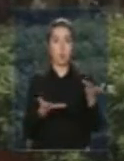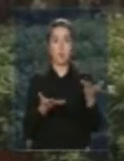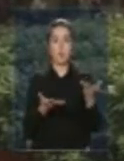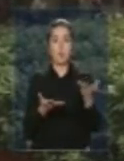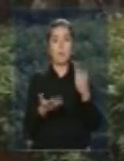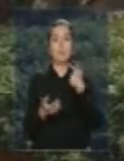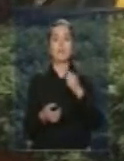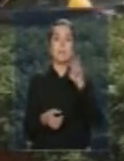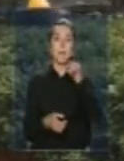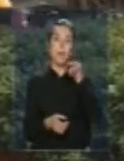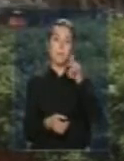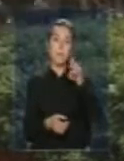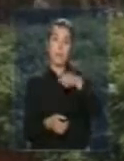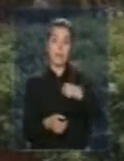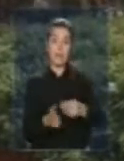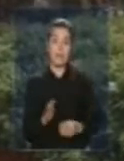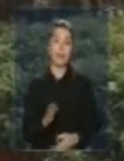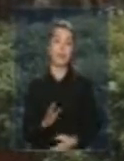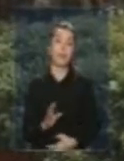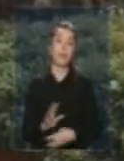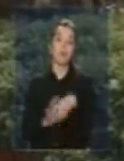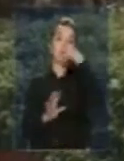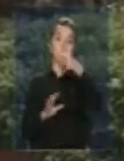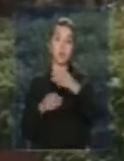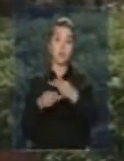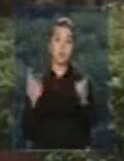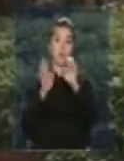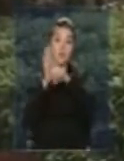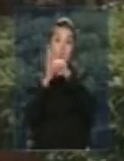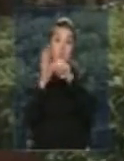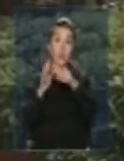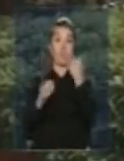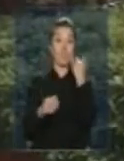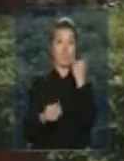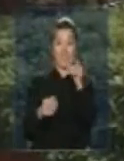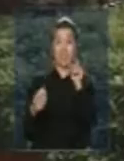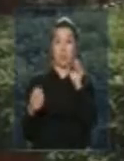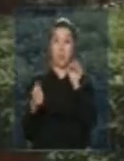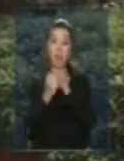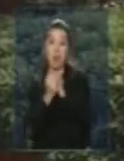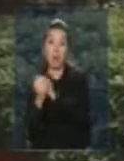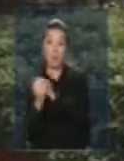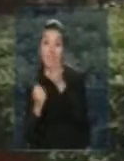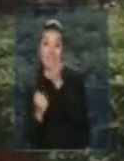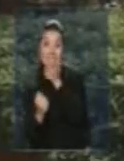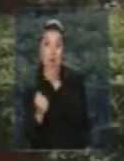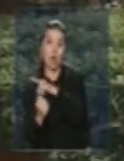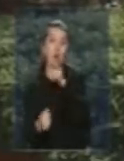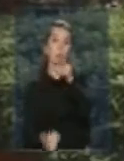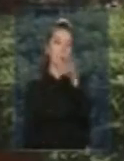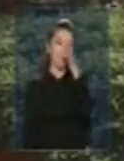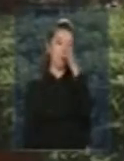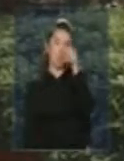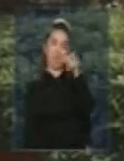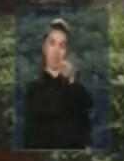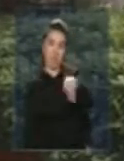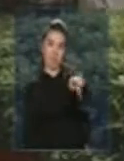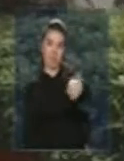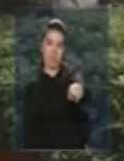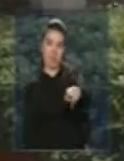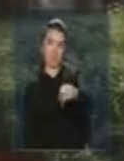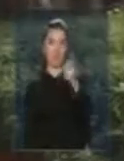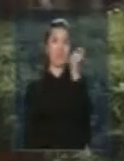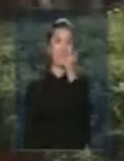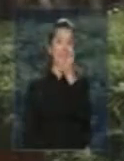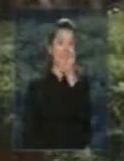o una mamá que quieran subir un video así es básicamente que la gente se puede reír con ellos del chiste, o se puede reír de ellos si es que el chiste